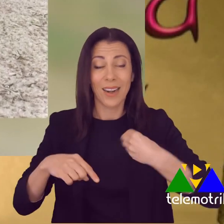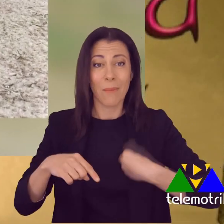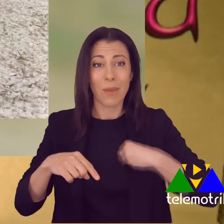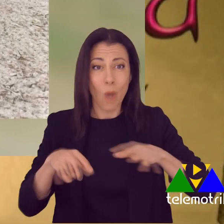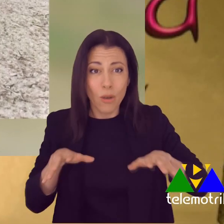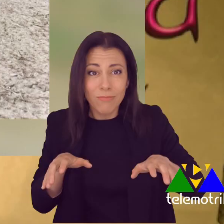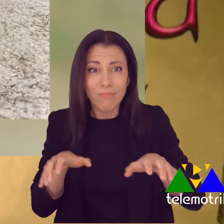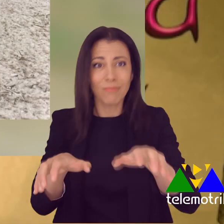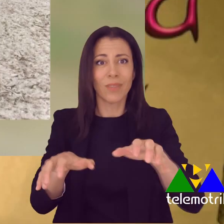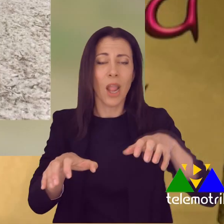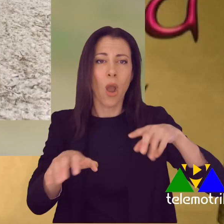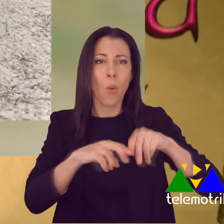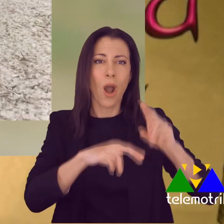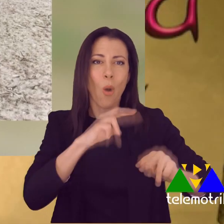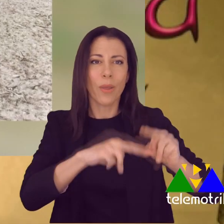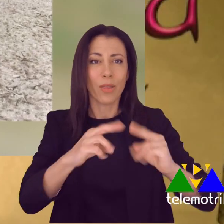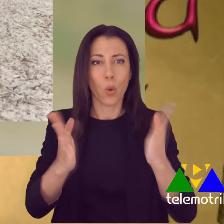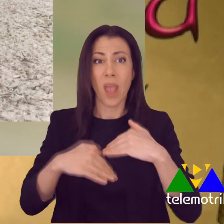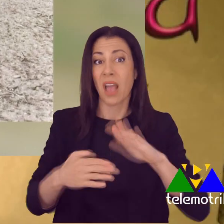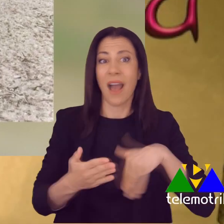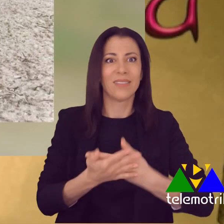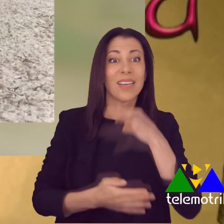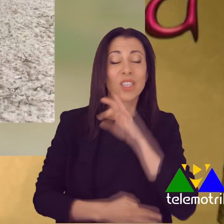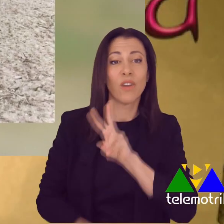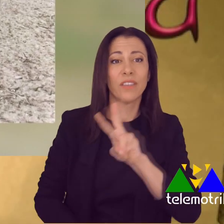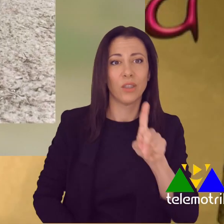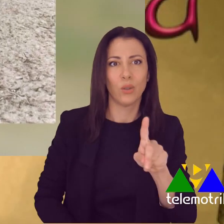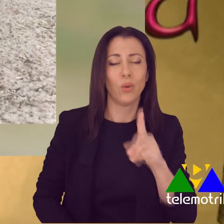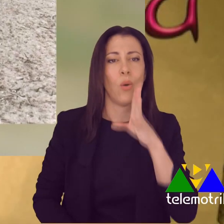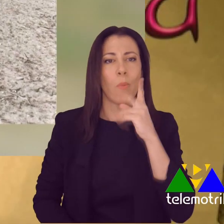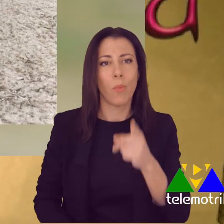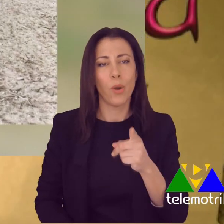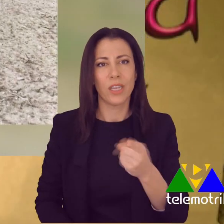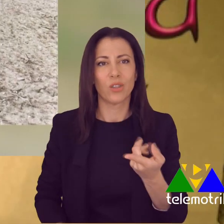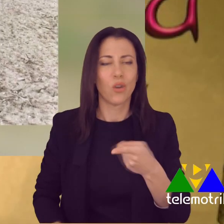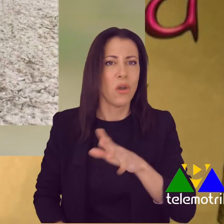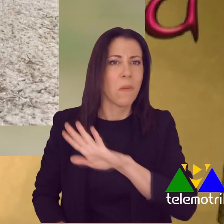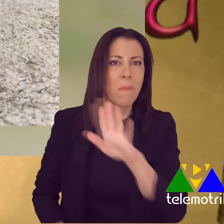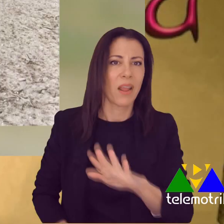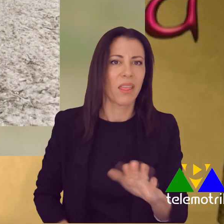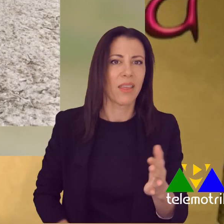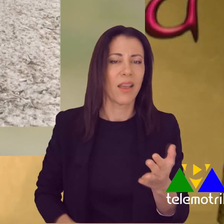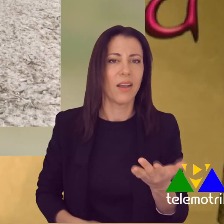siglo XXI casi, y indudablemente pues eso parecía que